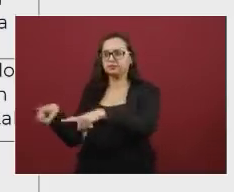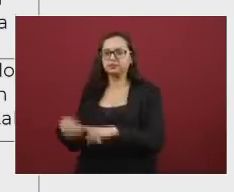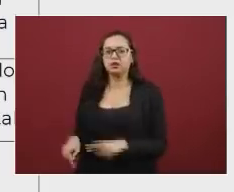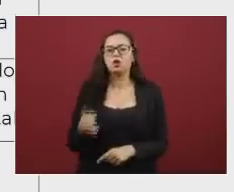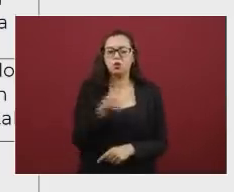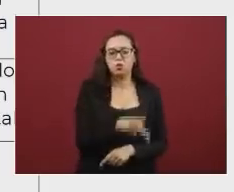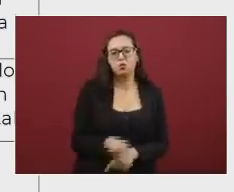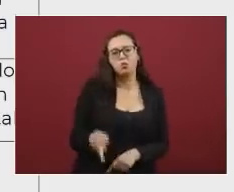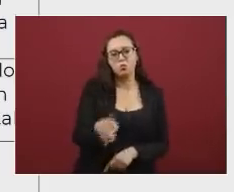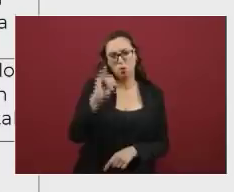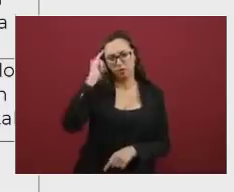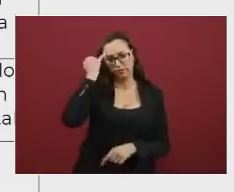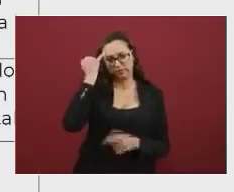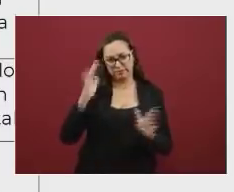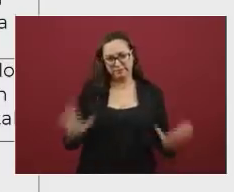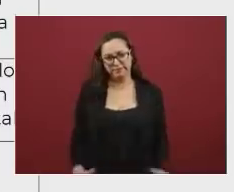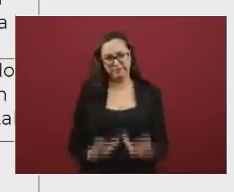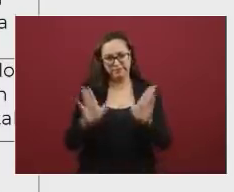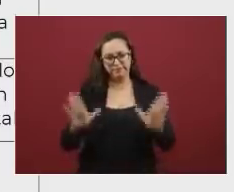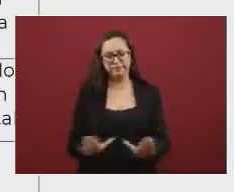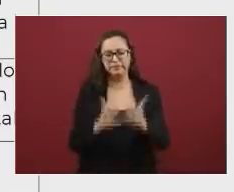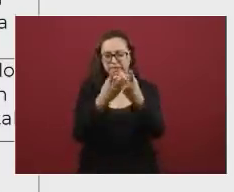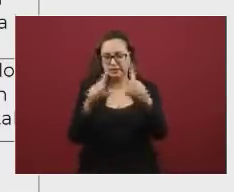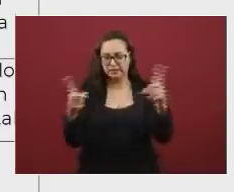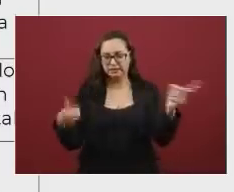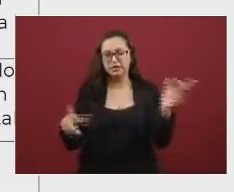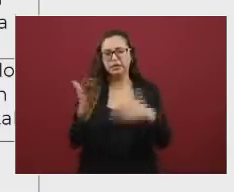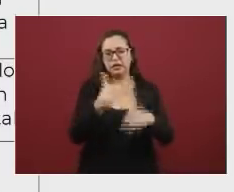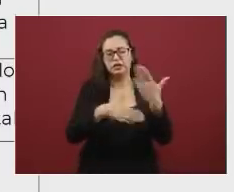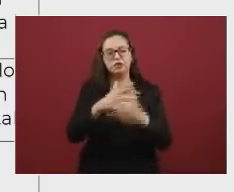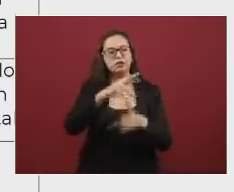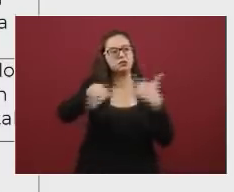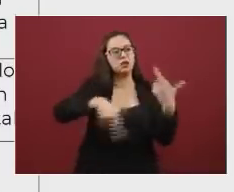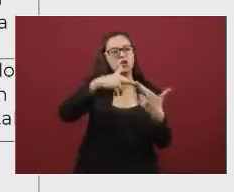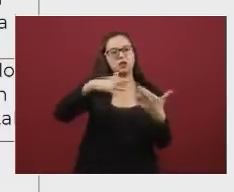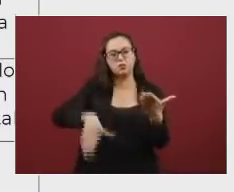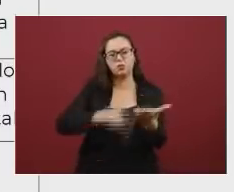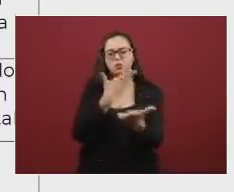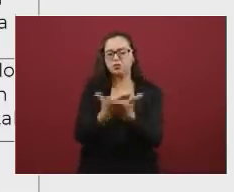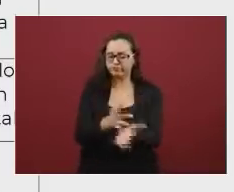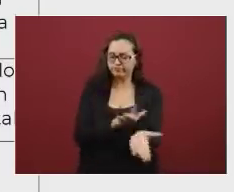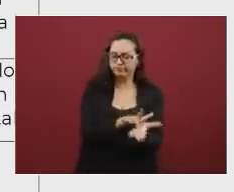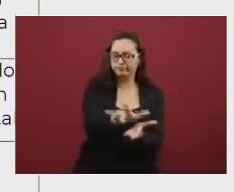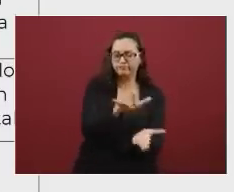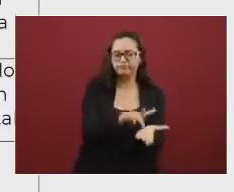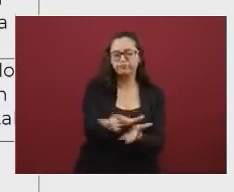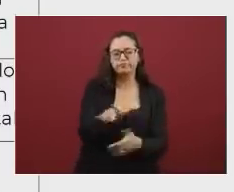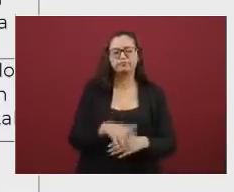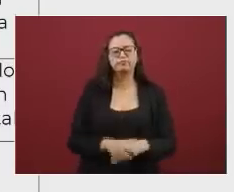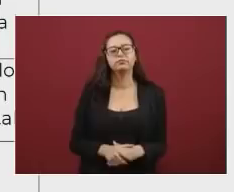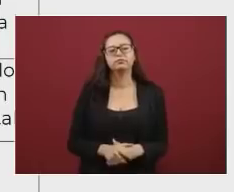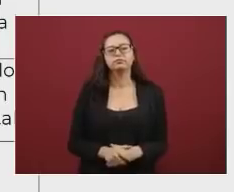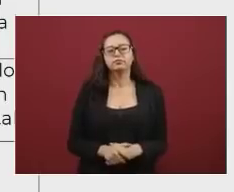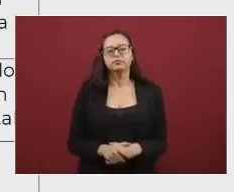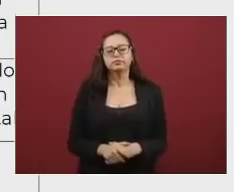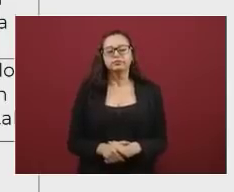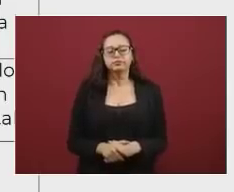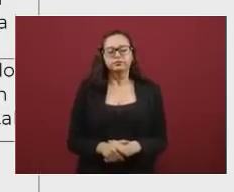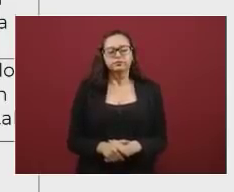pueblos indígenas y de las propuestas regionales. Un tema muy importante es